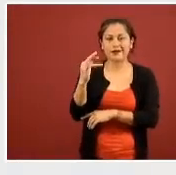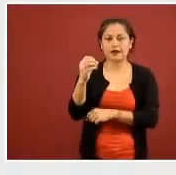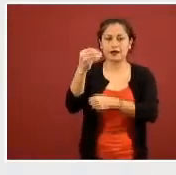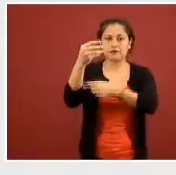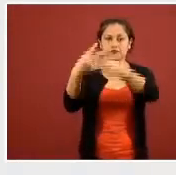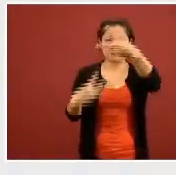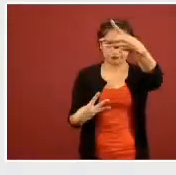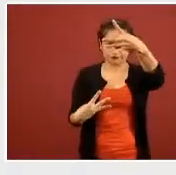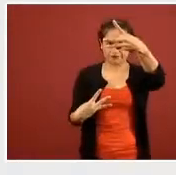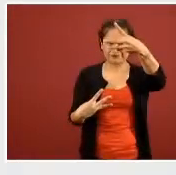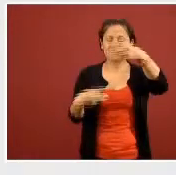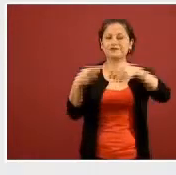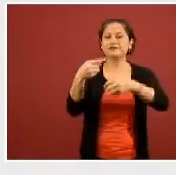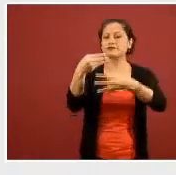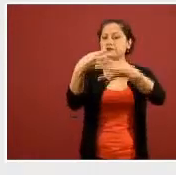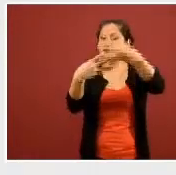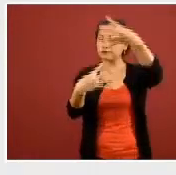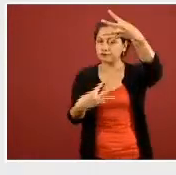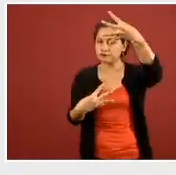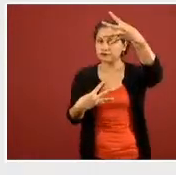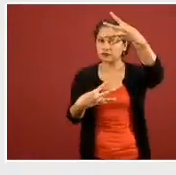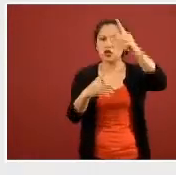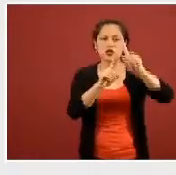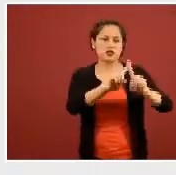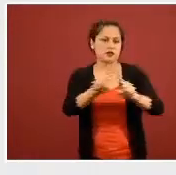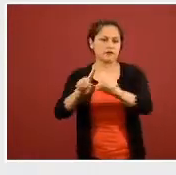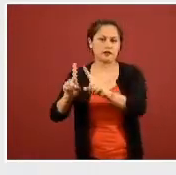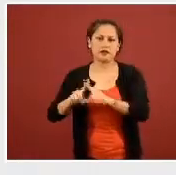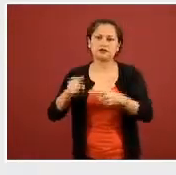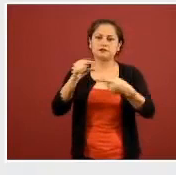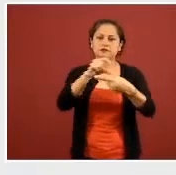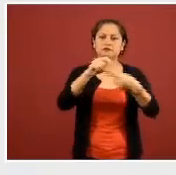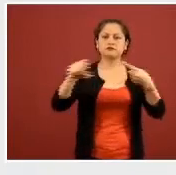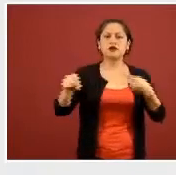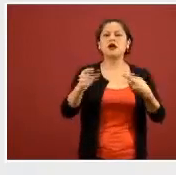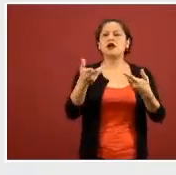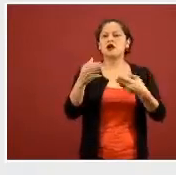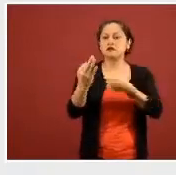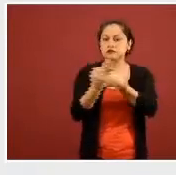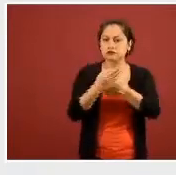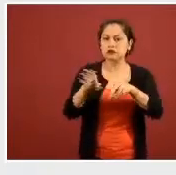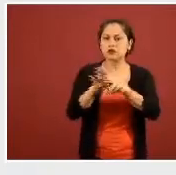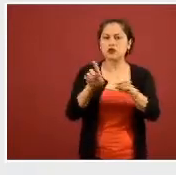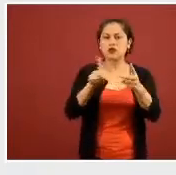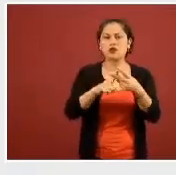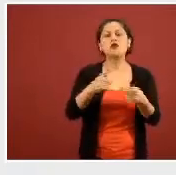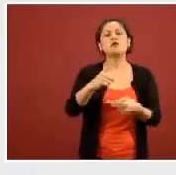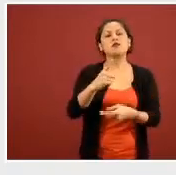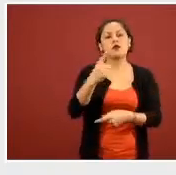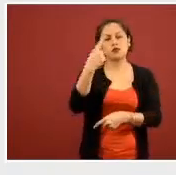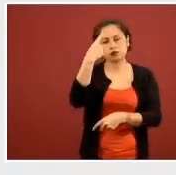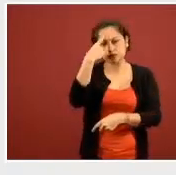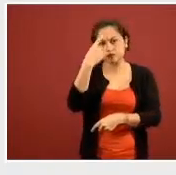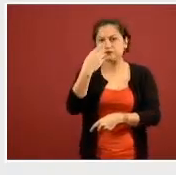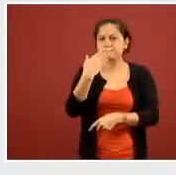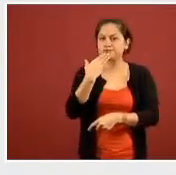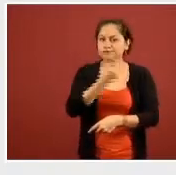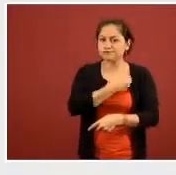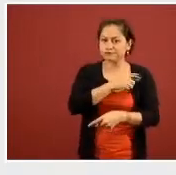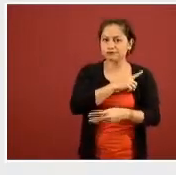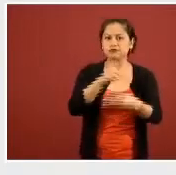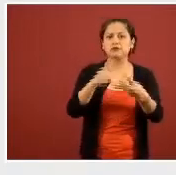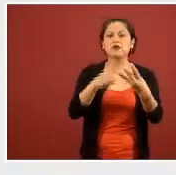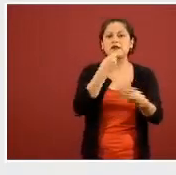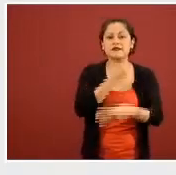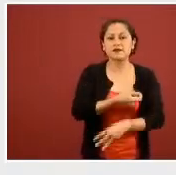con diferentes secciones. Medidas de prevención, salud mental, adultos mayores, niñas y niños, que ya lo vimos ayer,